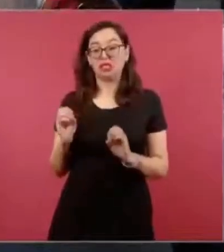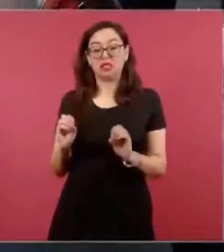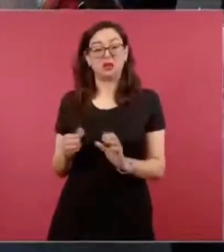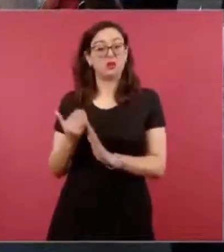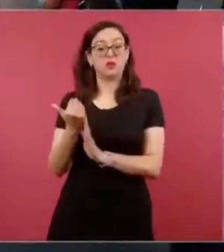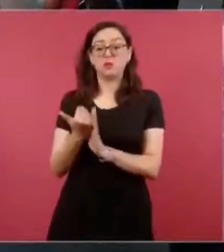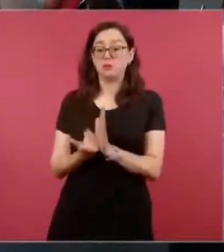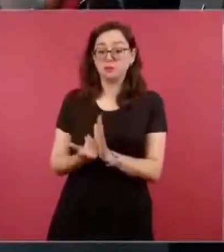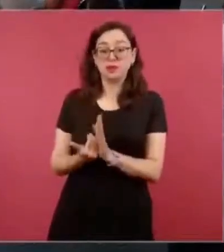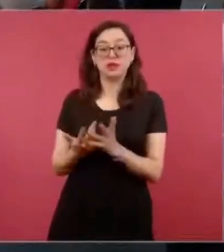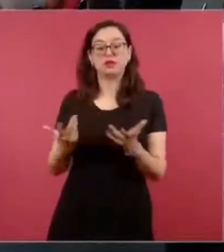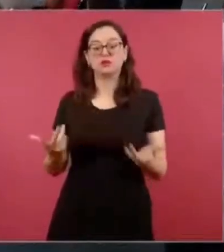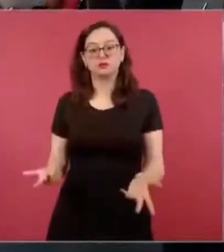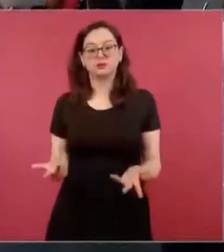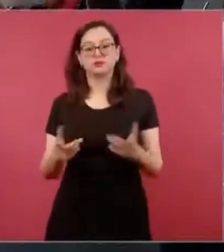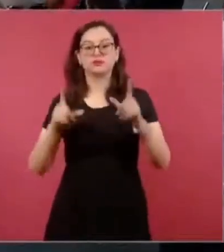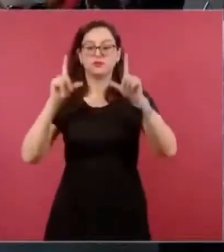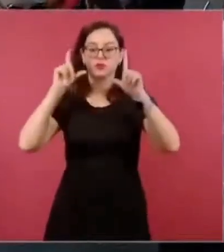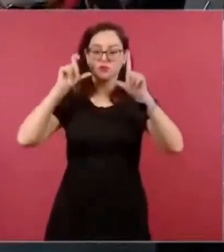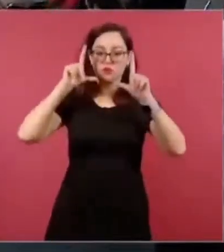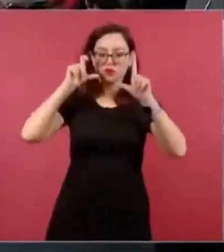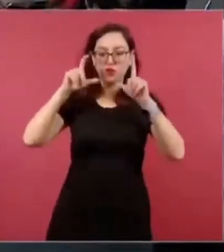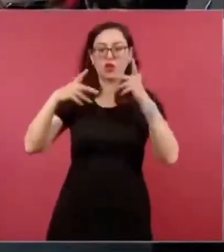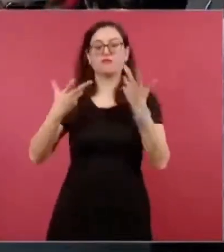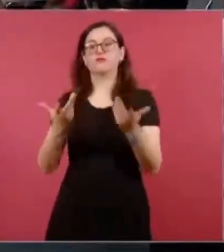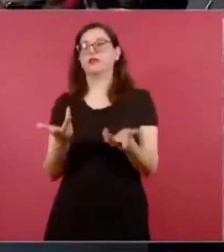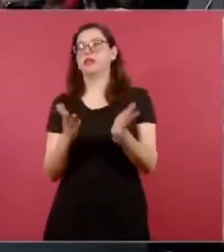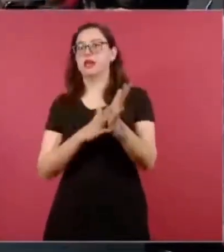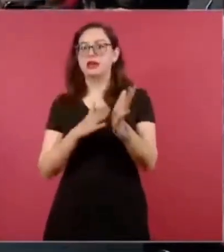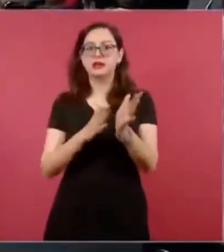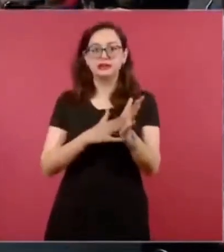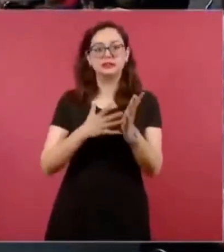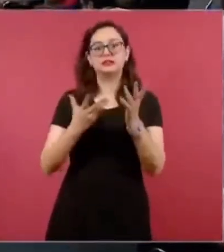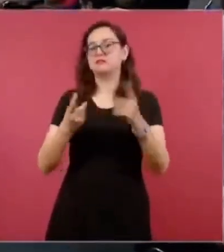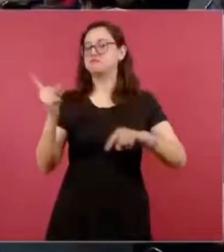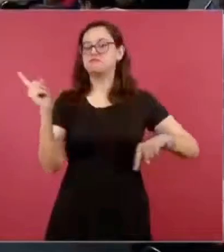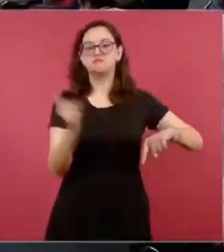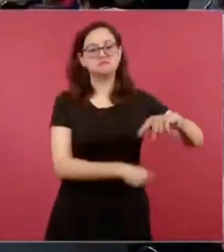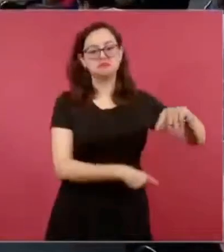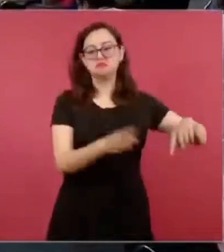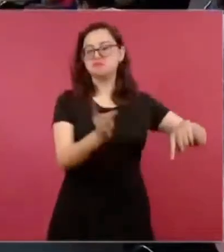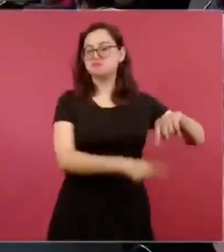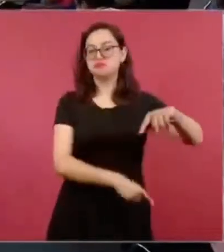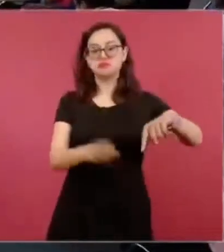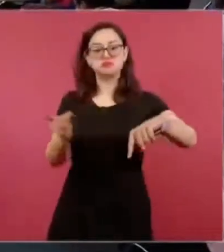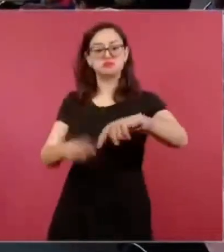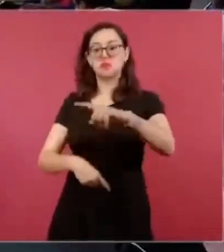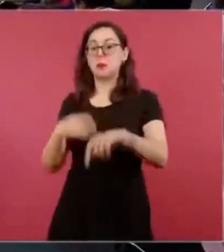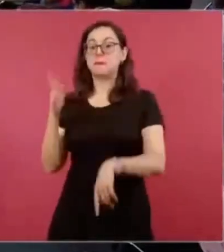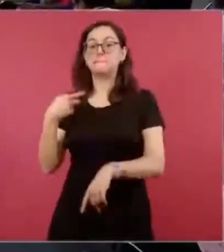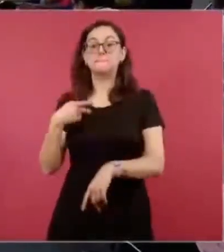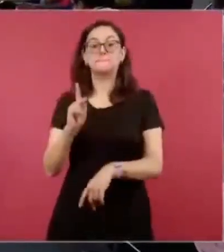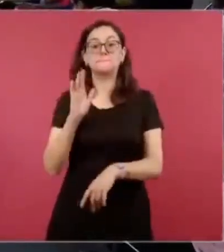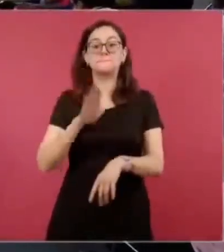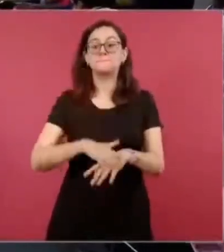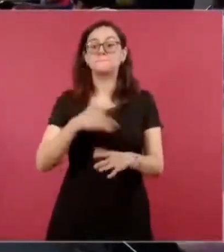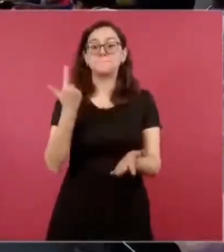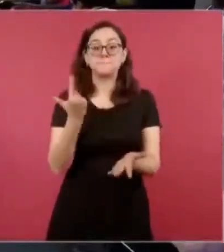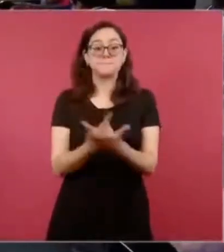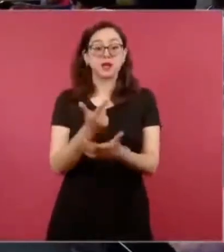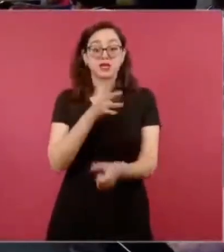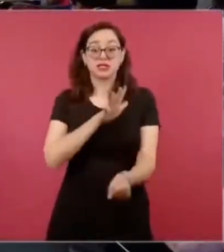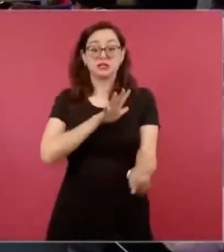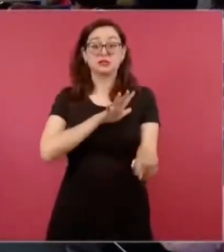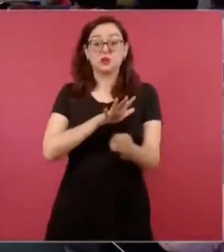Secciones como espectáculos, fotografía, han sido prácticamente desmantelados, pero lo grave en esta circunstancia que